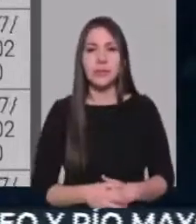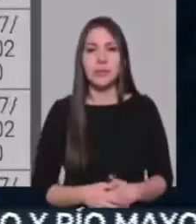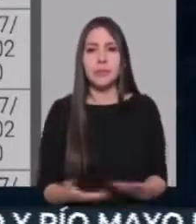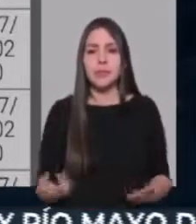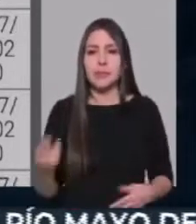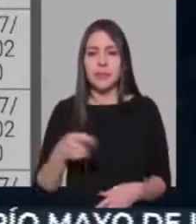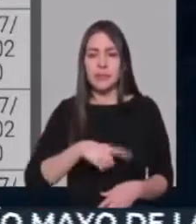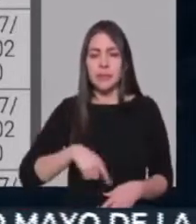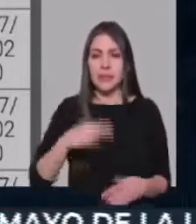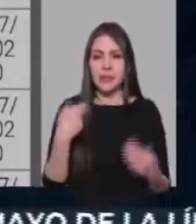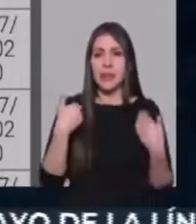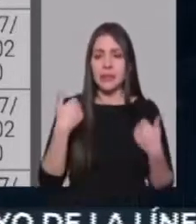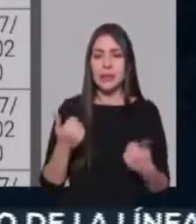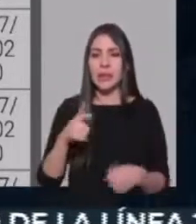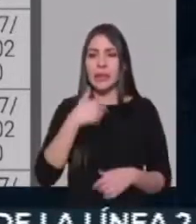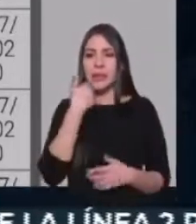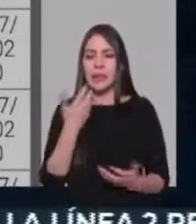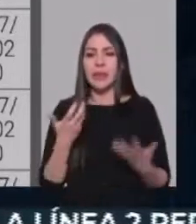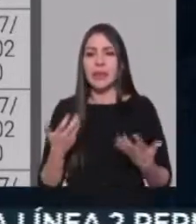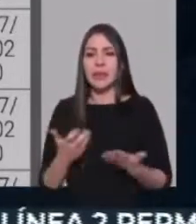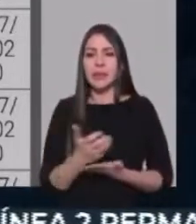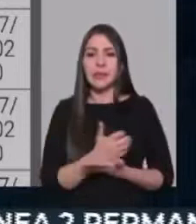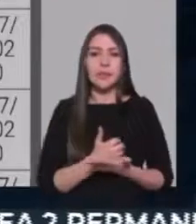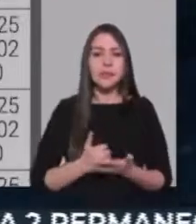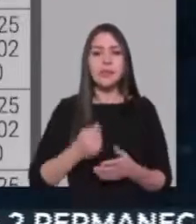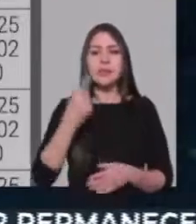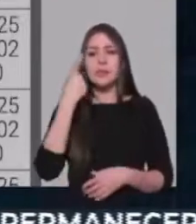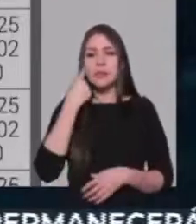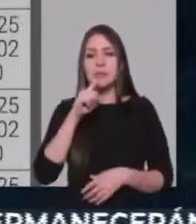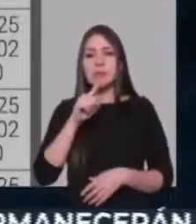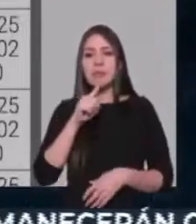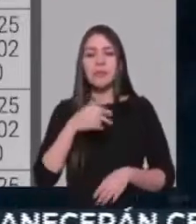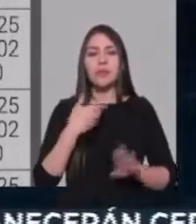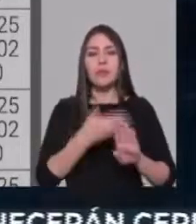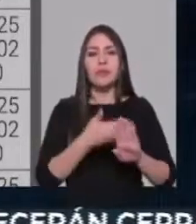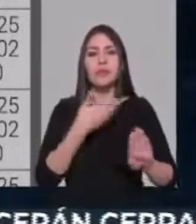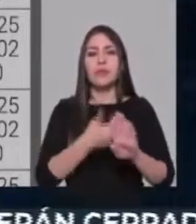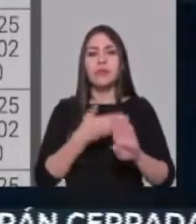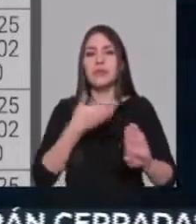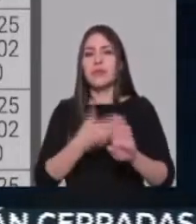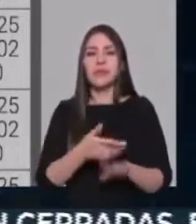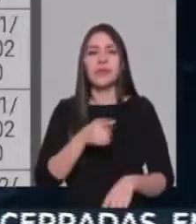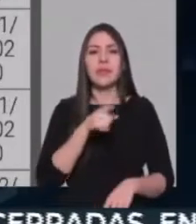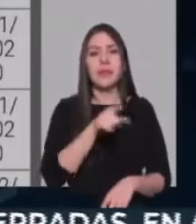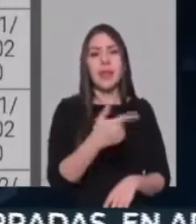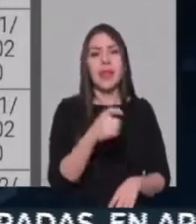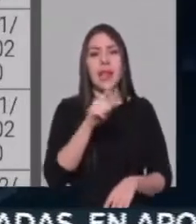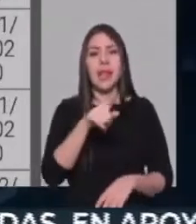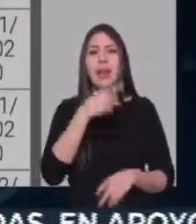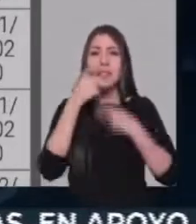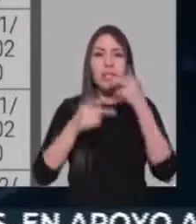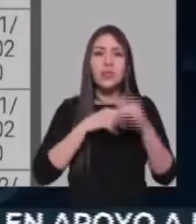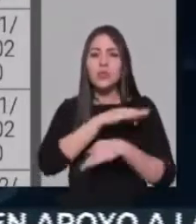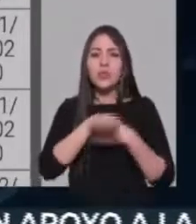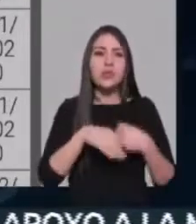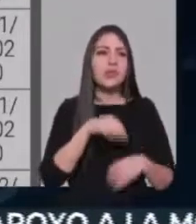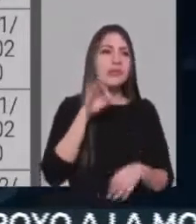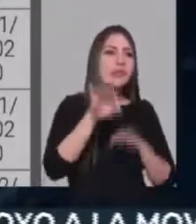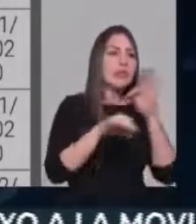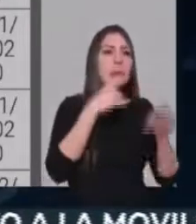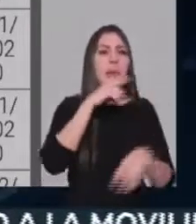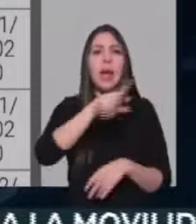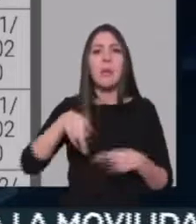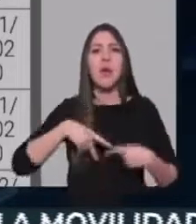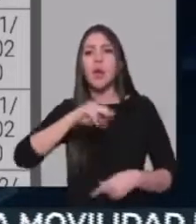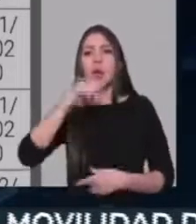que tomar en cuenta, ¿no? Que sí ha habido una intencionalidad de desacreditar su imagen y de todo lo que dice. Y tiene que ver mucho con lo que